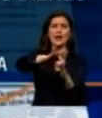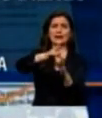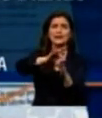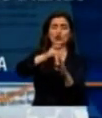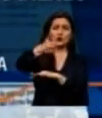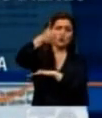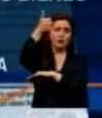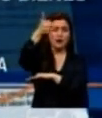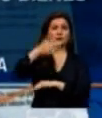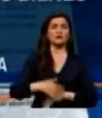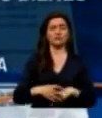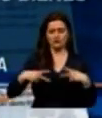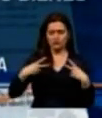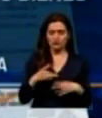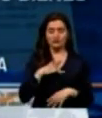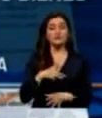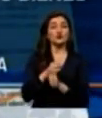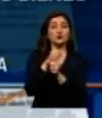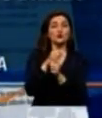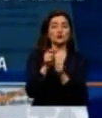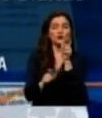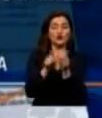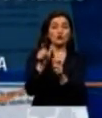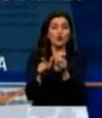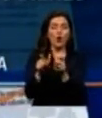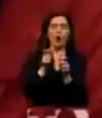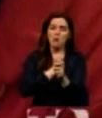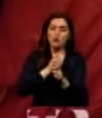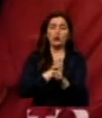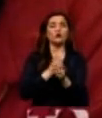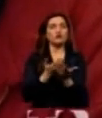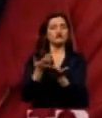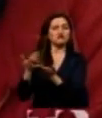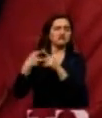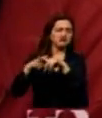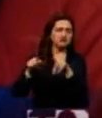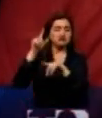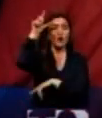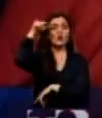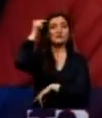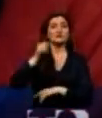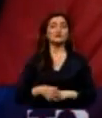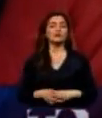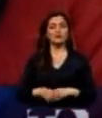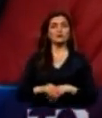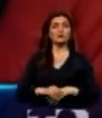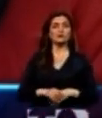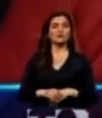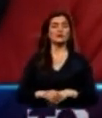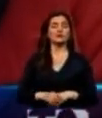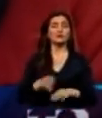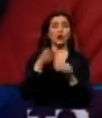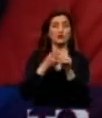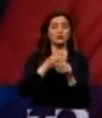y vulnerabilidades a la vida y seguridad de las personas o bienes del Estado. Aquí lo que se pretendió crear es